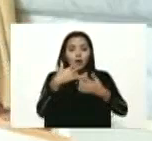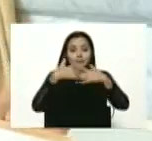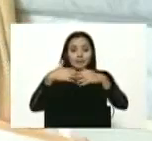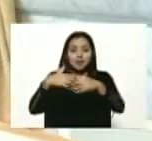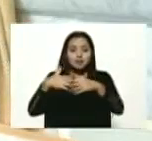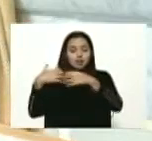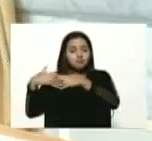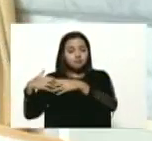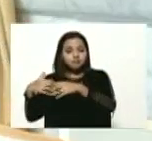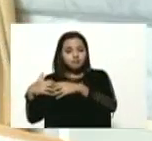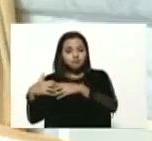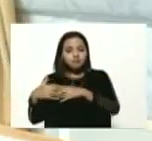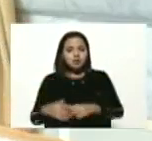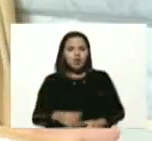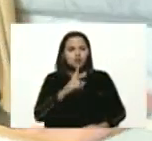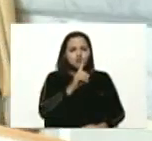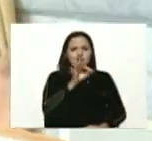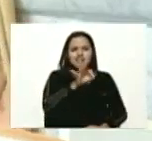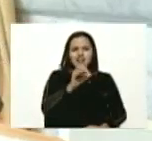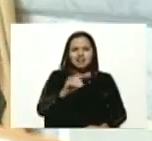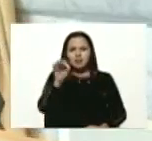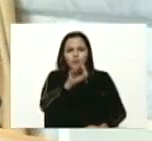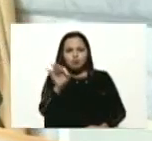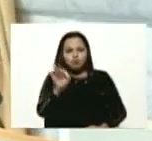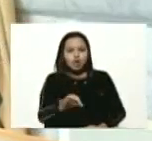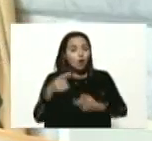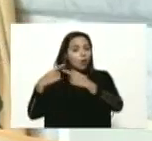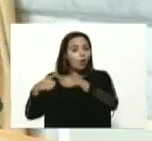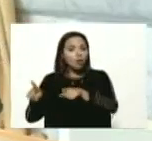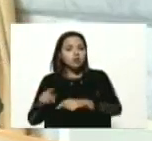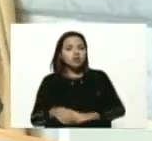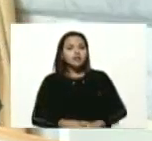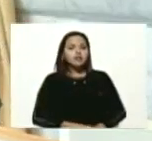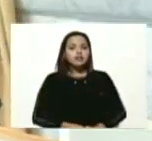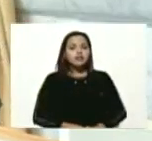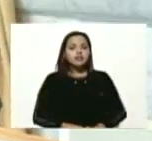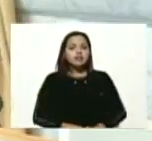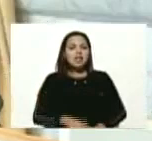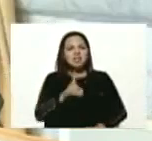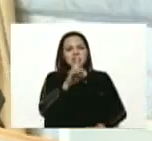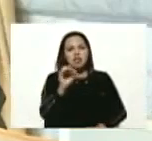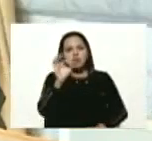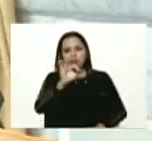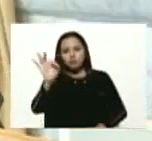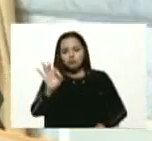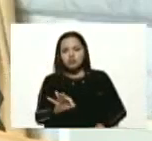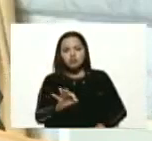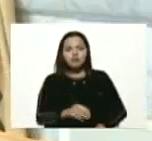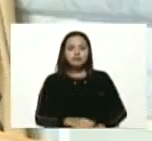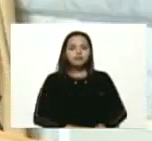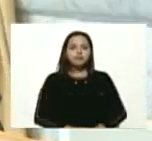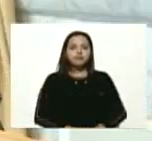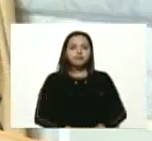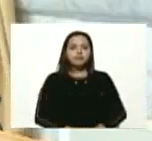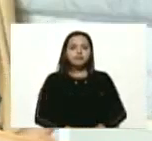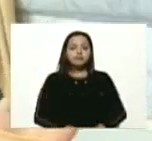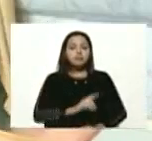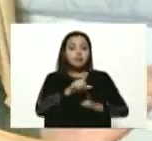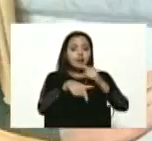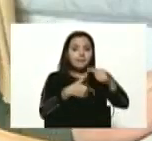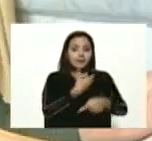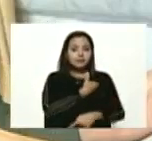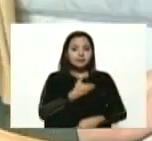con 30% y Equinor con el casi 10%. Luego de esto,